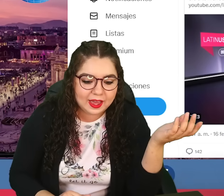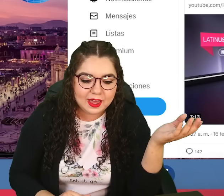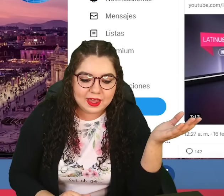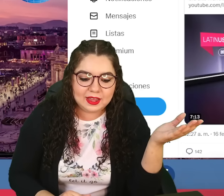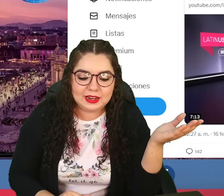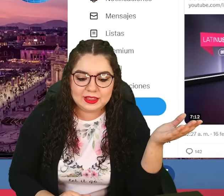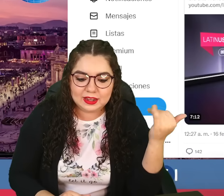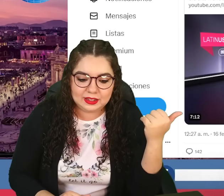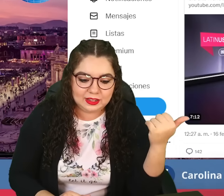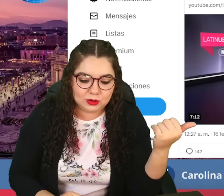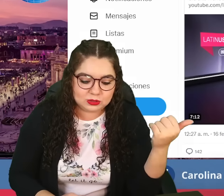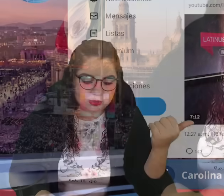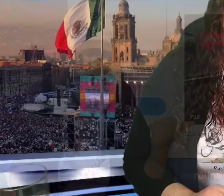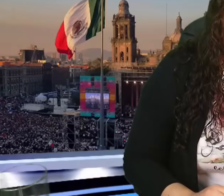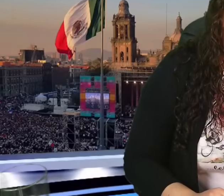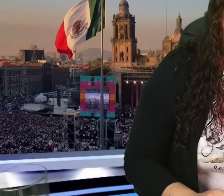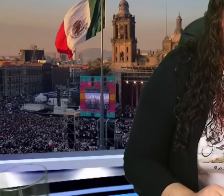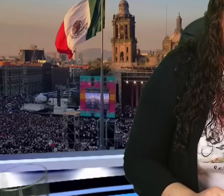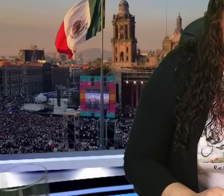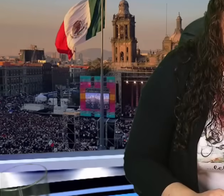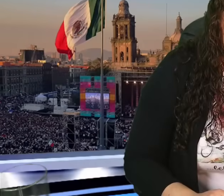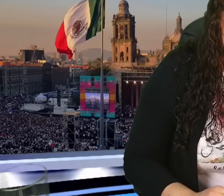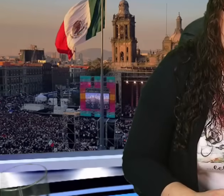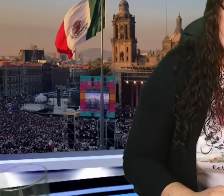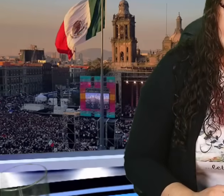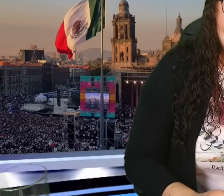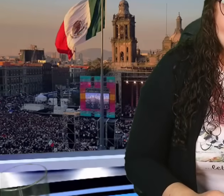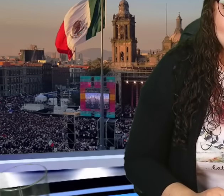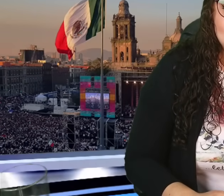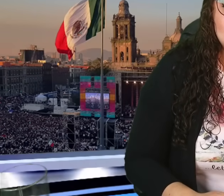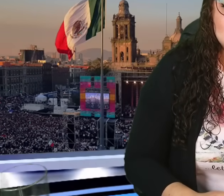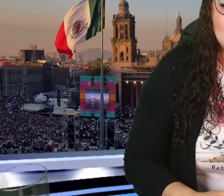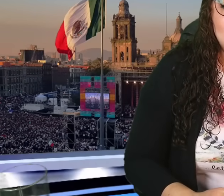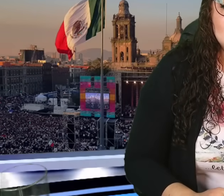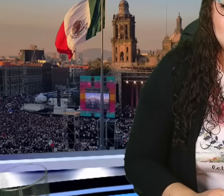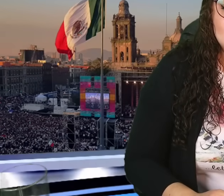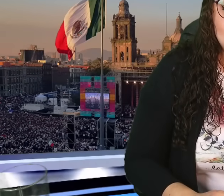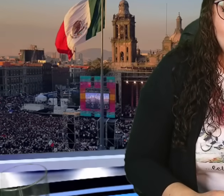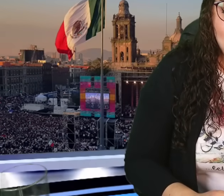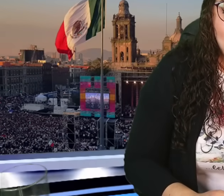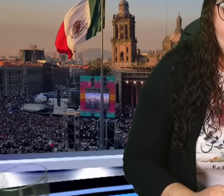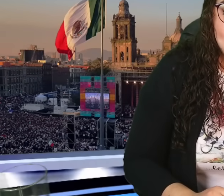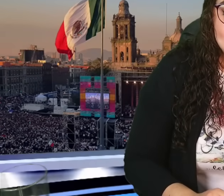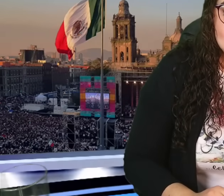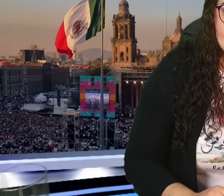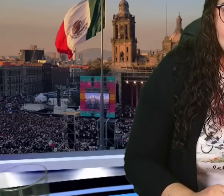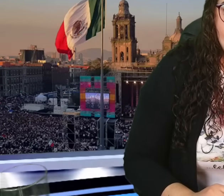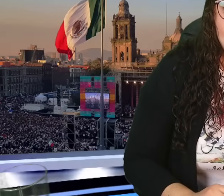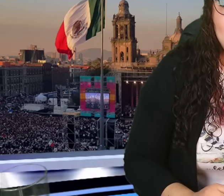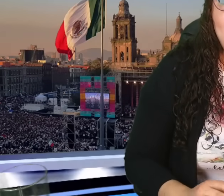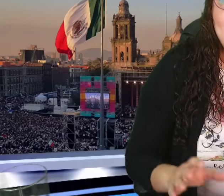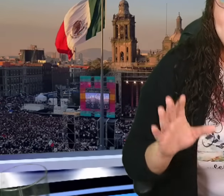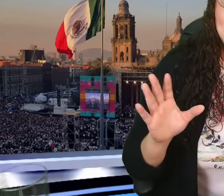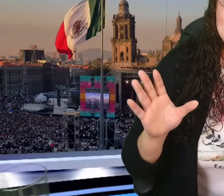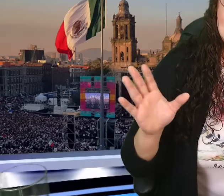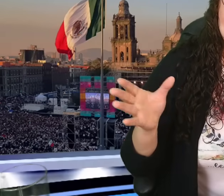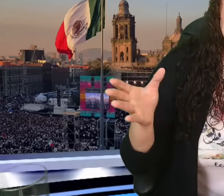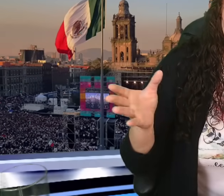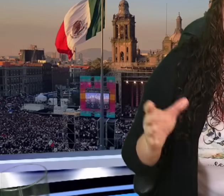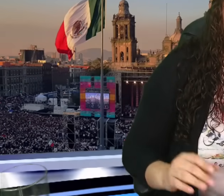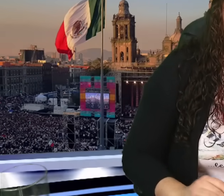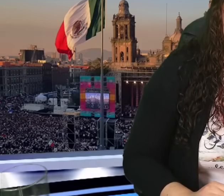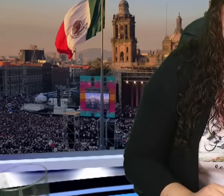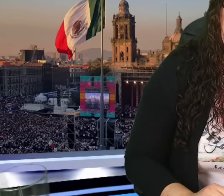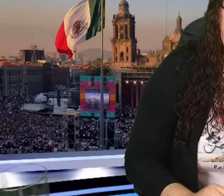sería el líder de los, o sea, cómo está atreviéndose Carlos Loret de Mola a decir, bueno, pues que